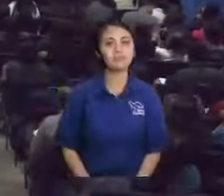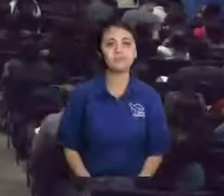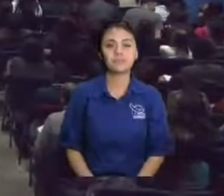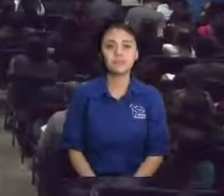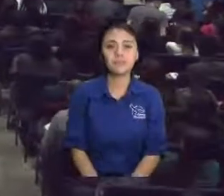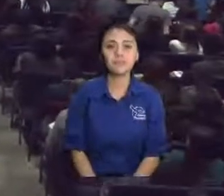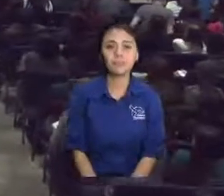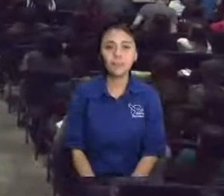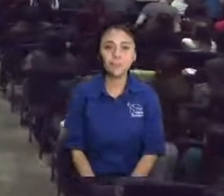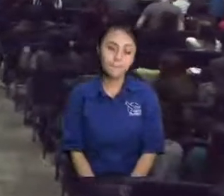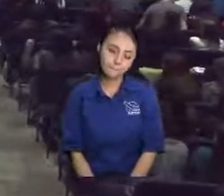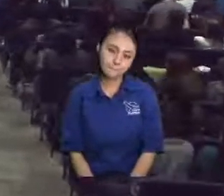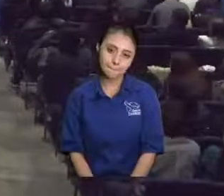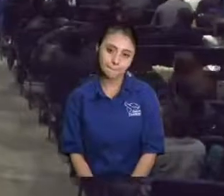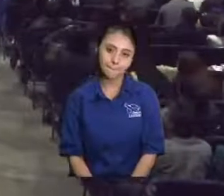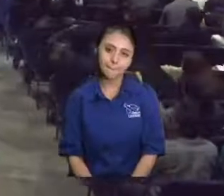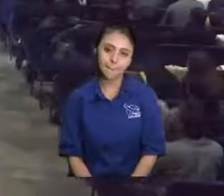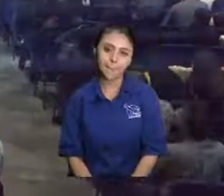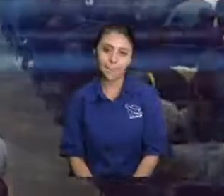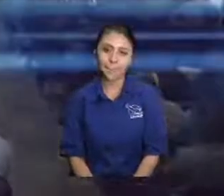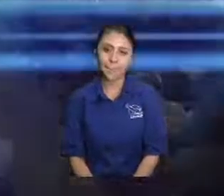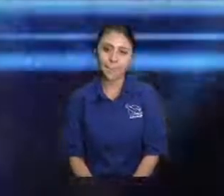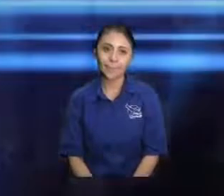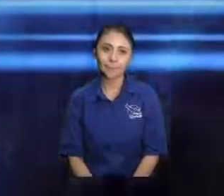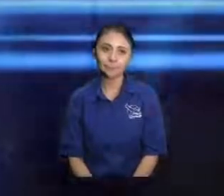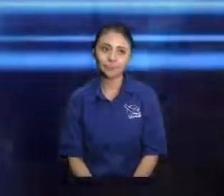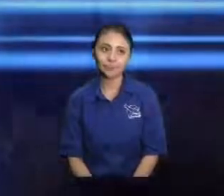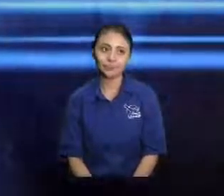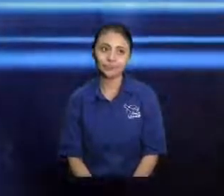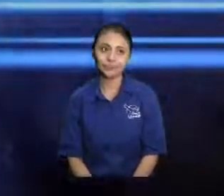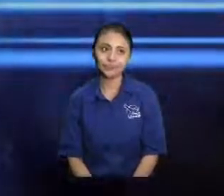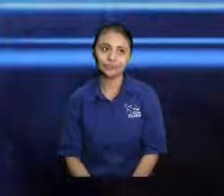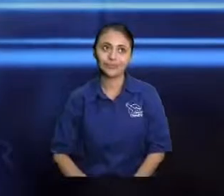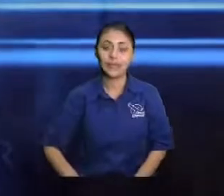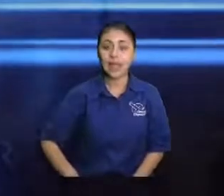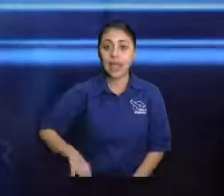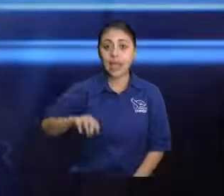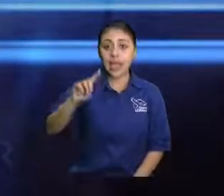Ah, aquí me voy a quedar. Me salté uno, pero tengo un montón.